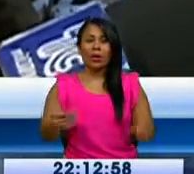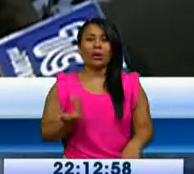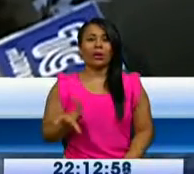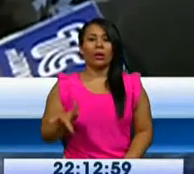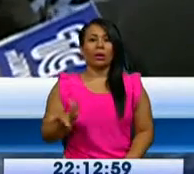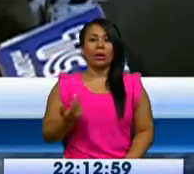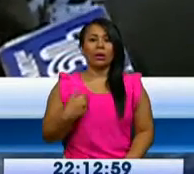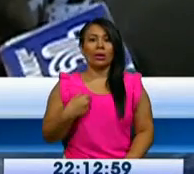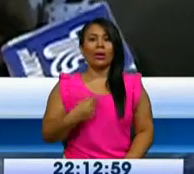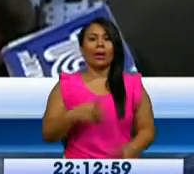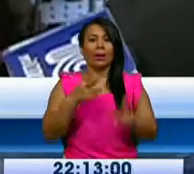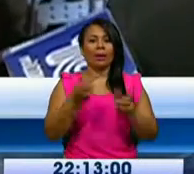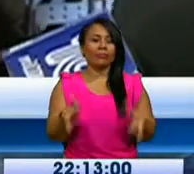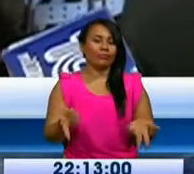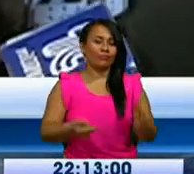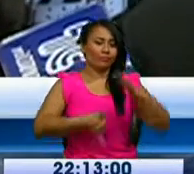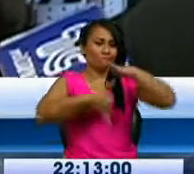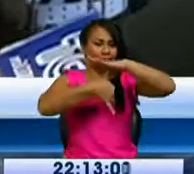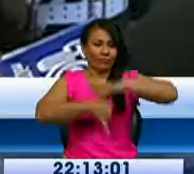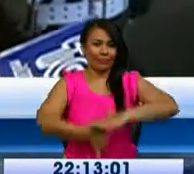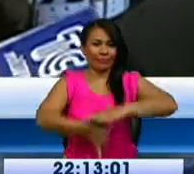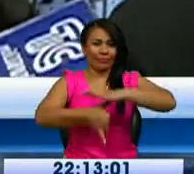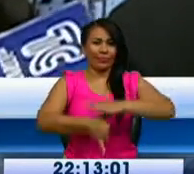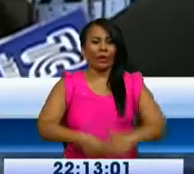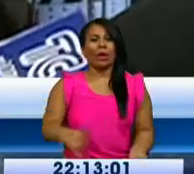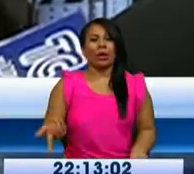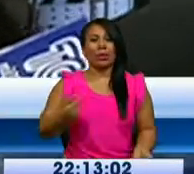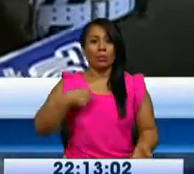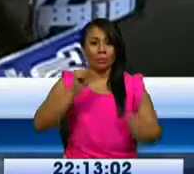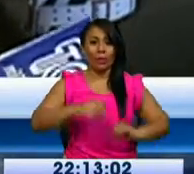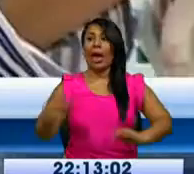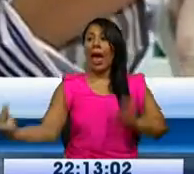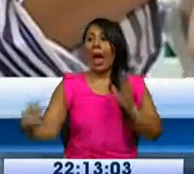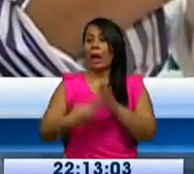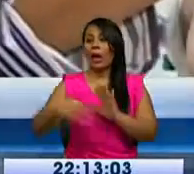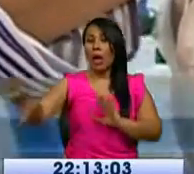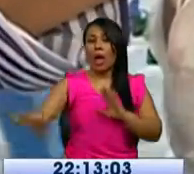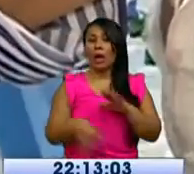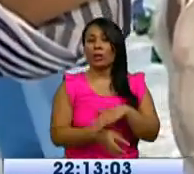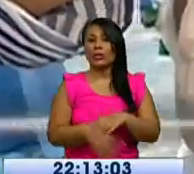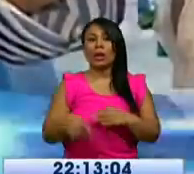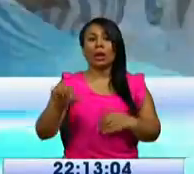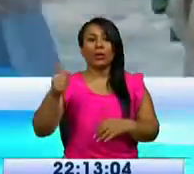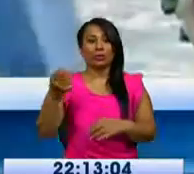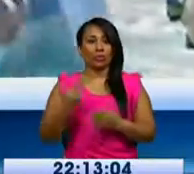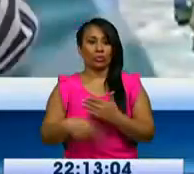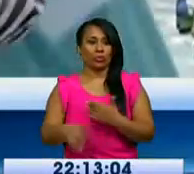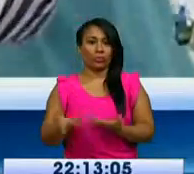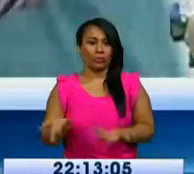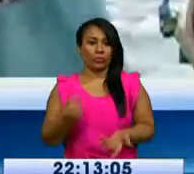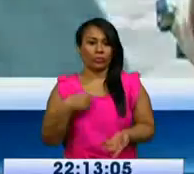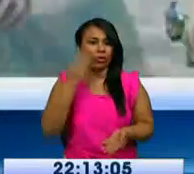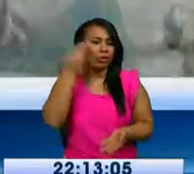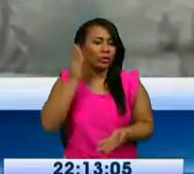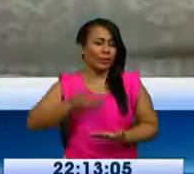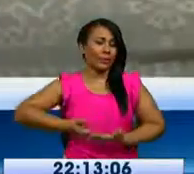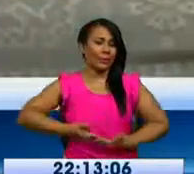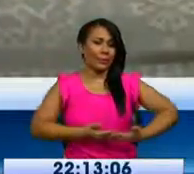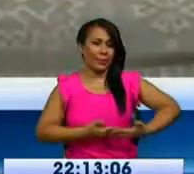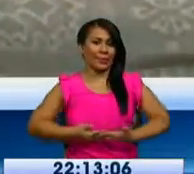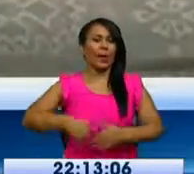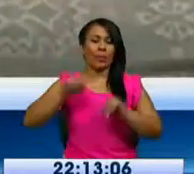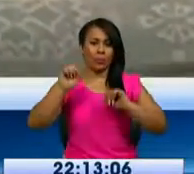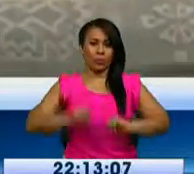con las parejas del mismo sexo y su posibilidad de adoptar. Por otro lado, se daría la opción de que el recién nacido pueda